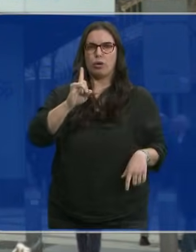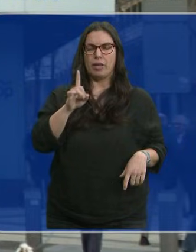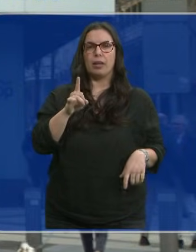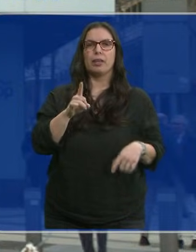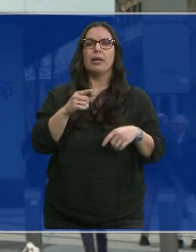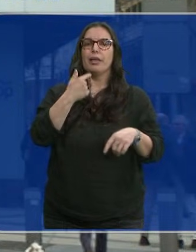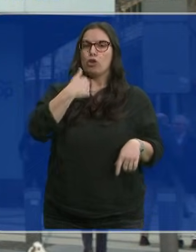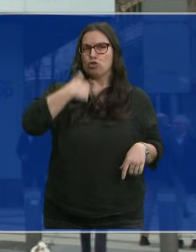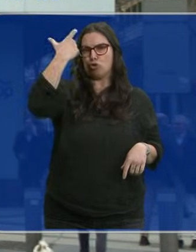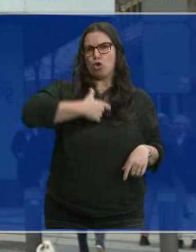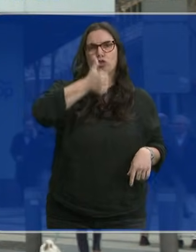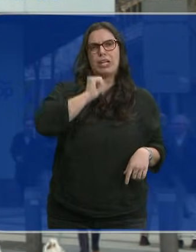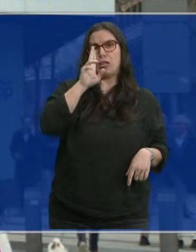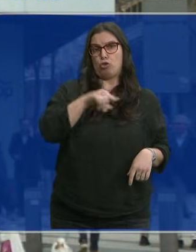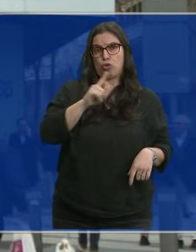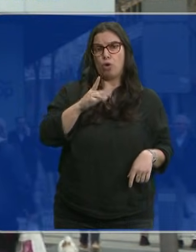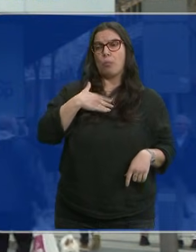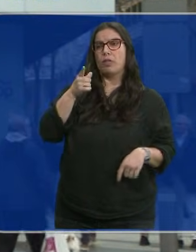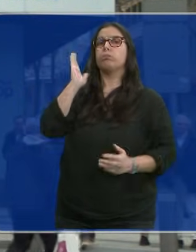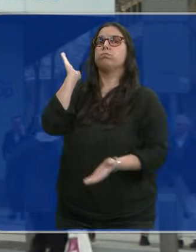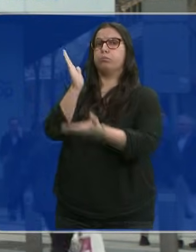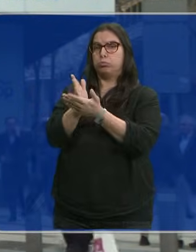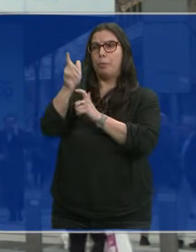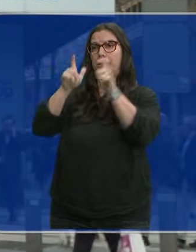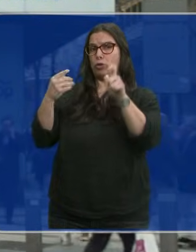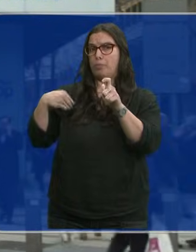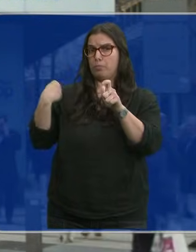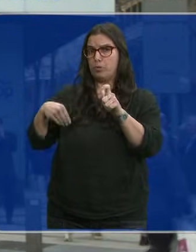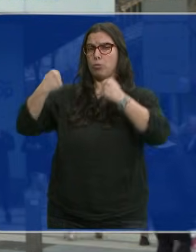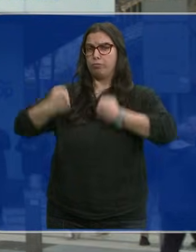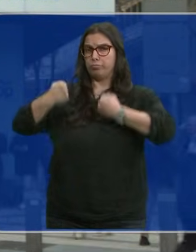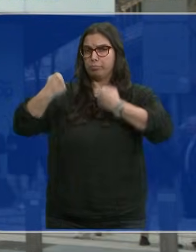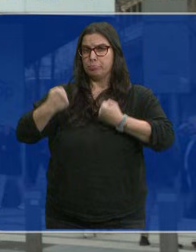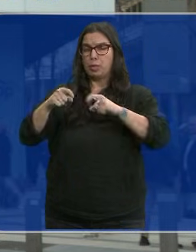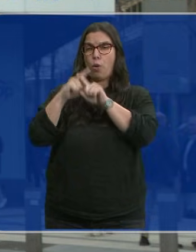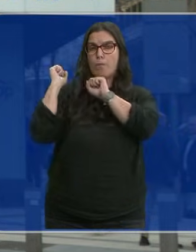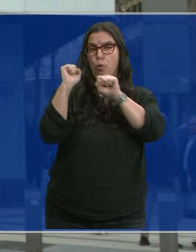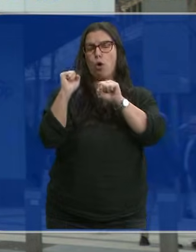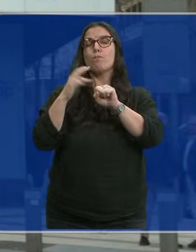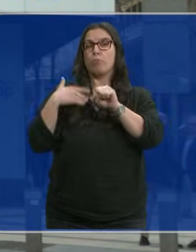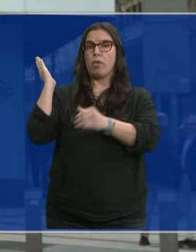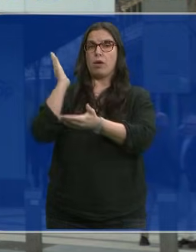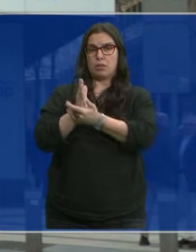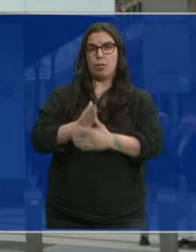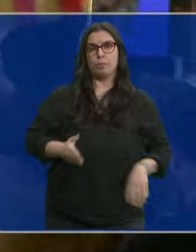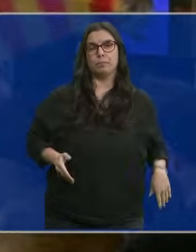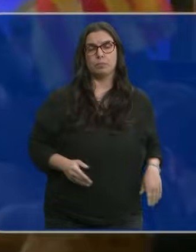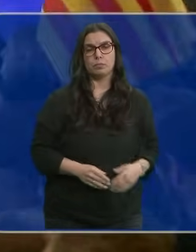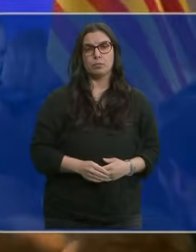es Pedro Sánchez y advertía a Vox de que podría ser castigado por sus votantes si decide actuar como muro.